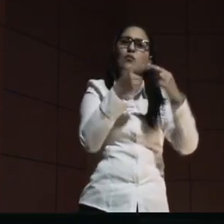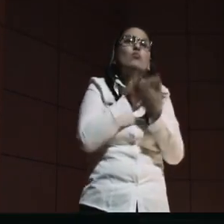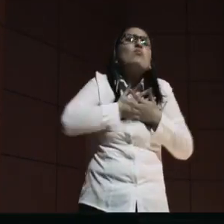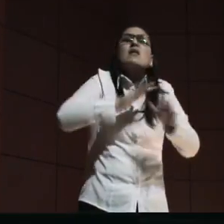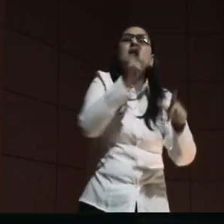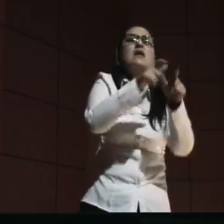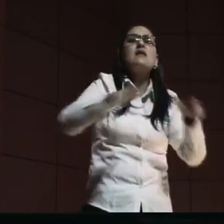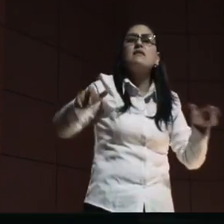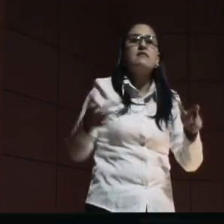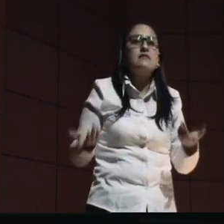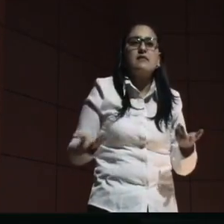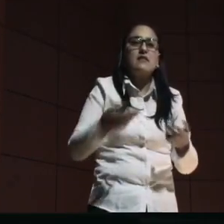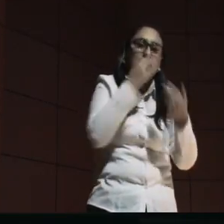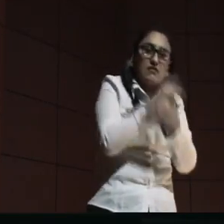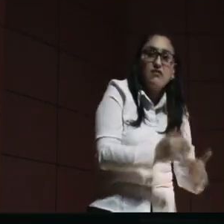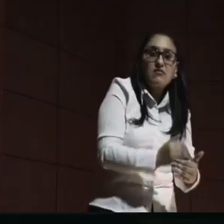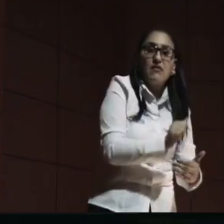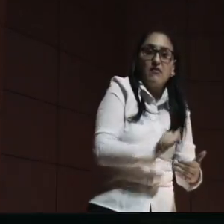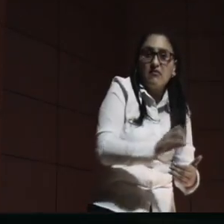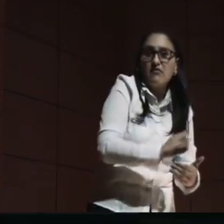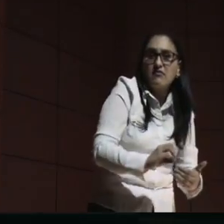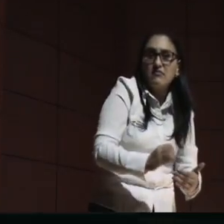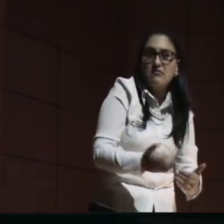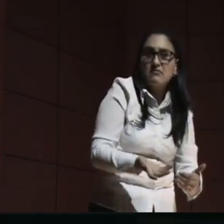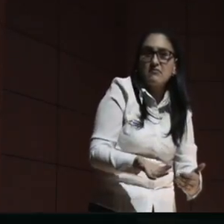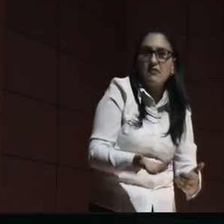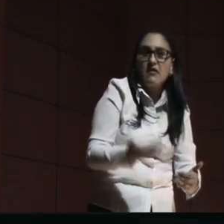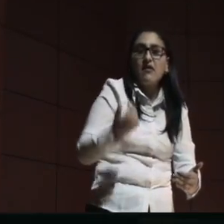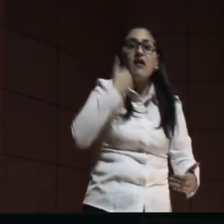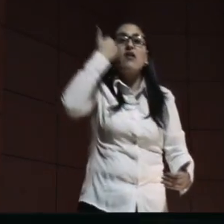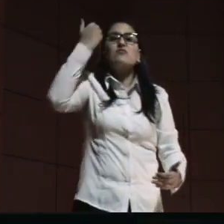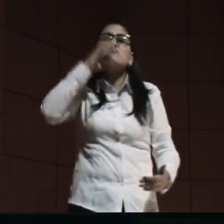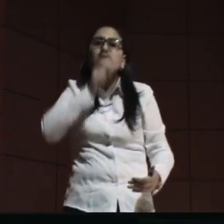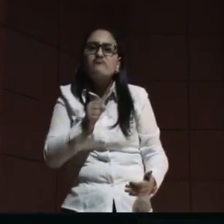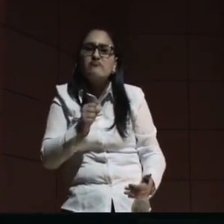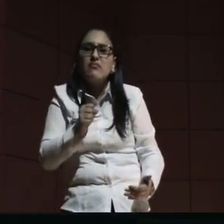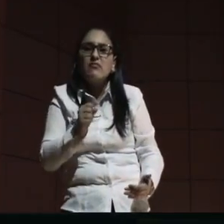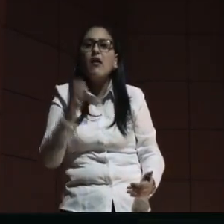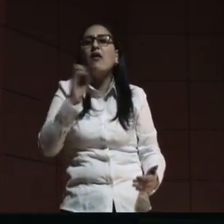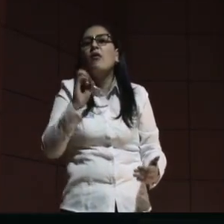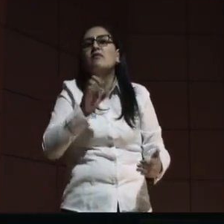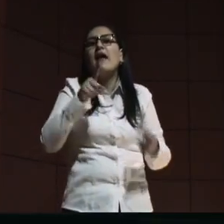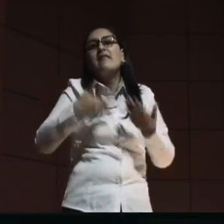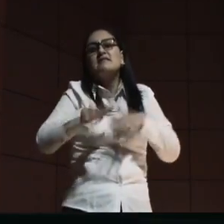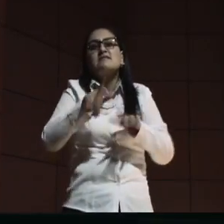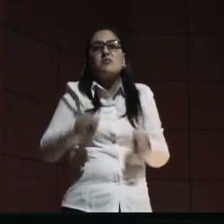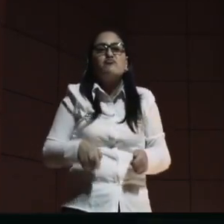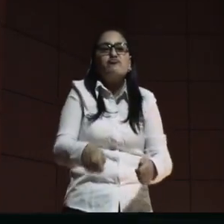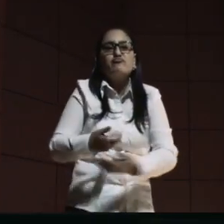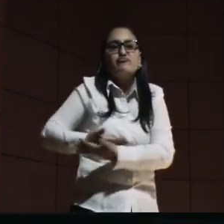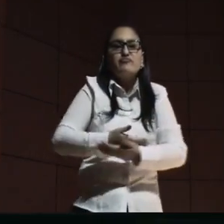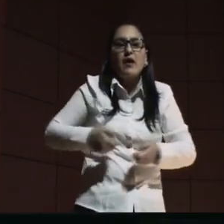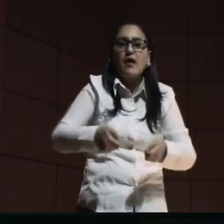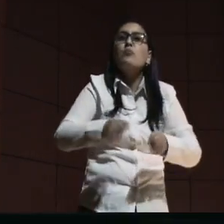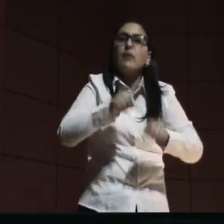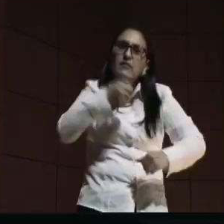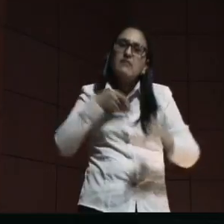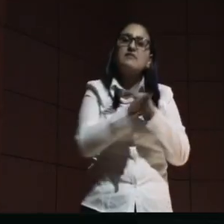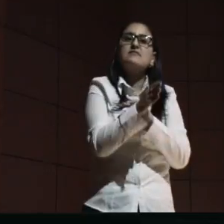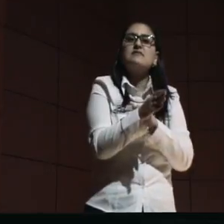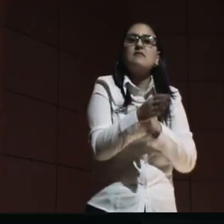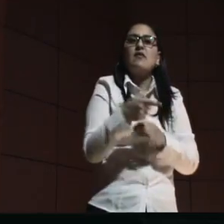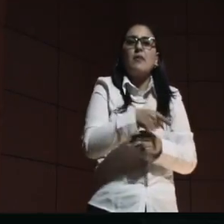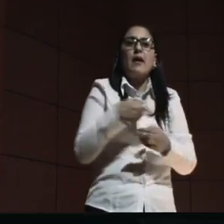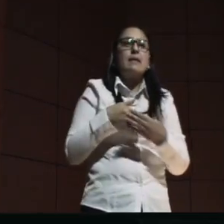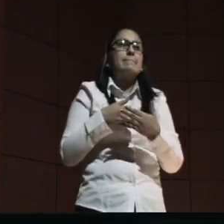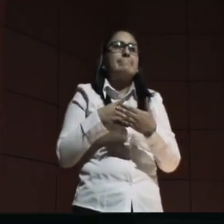de personas, sean niños, niñas, adultos mayores o bebés en coche, puedan tener acceso y